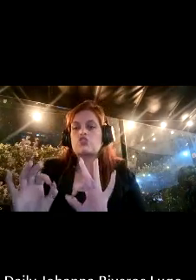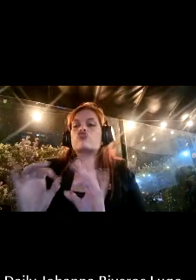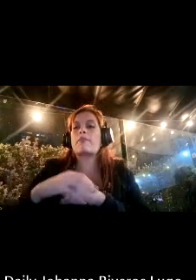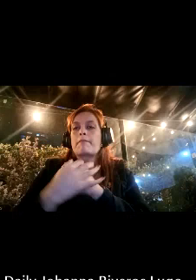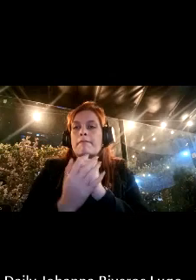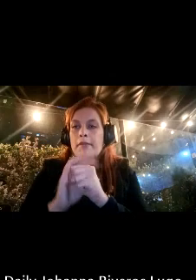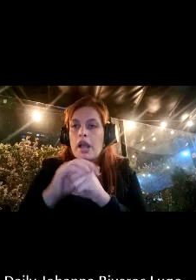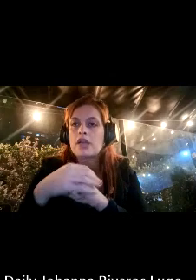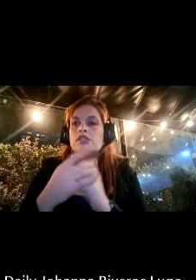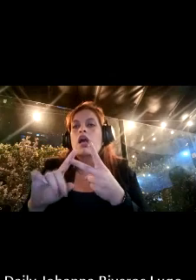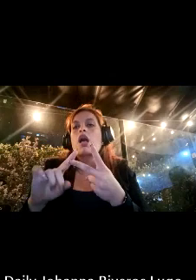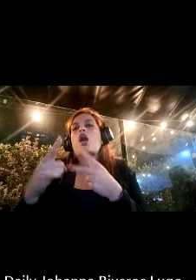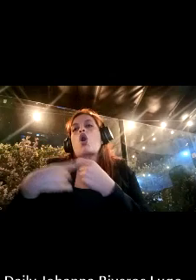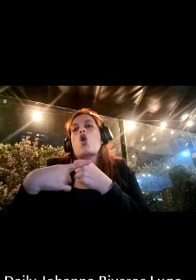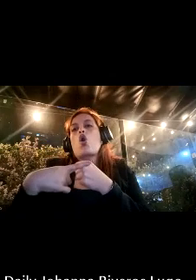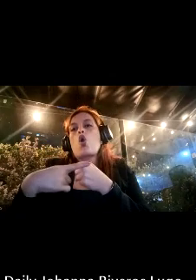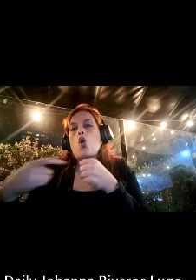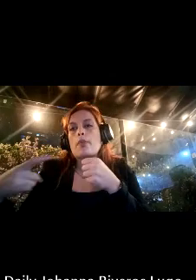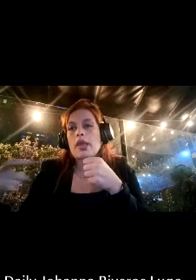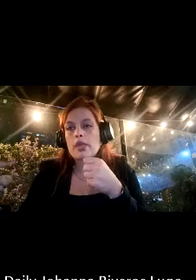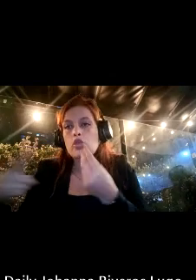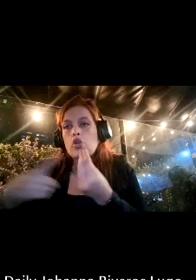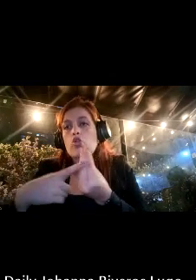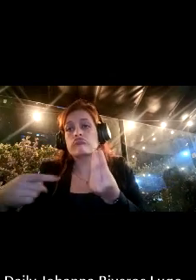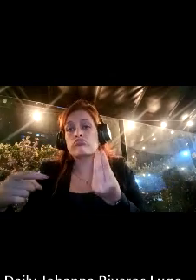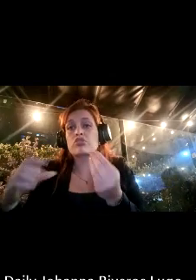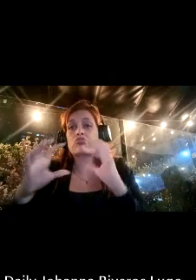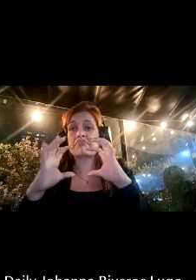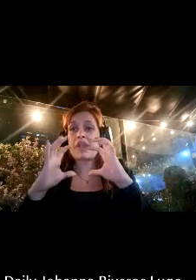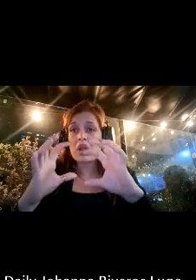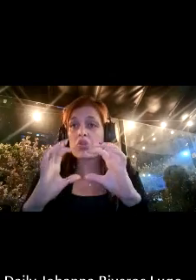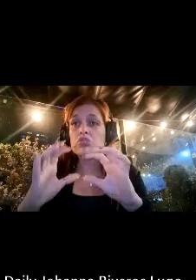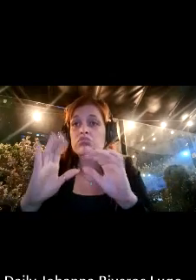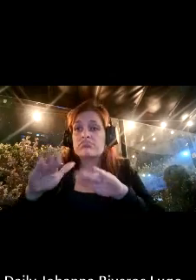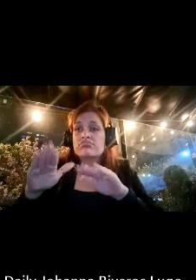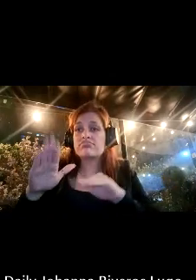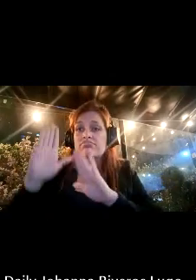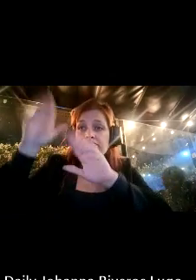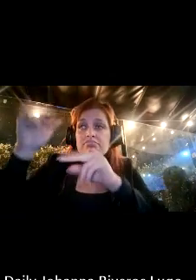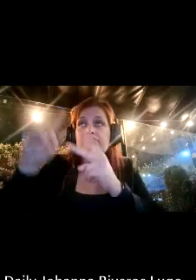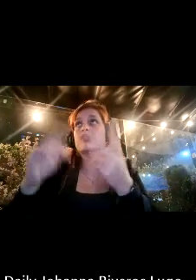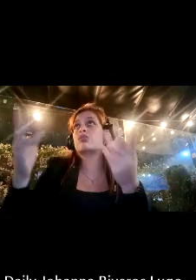si eligió un balón o una esfera, un carro, pues hay que pesarlo.